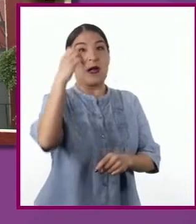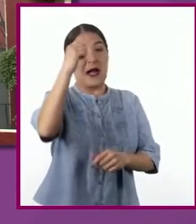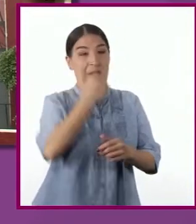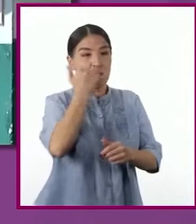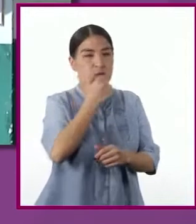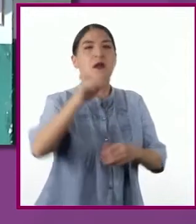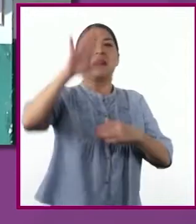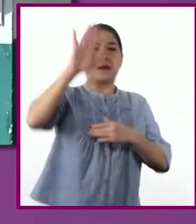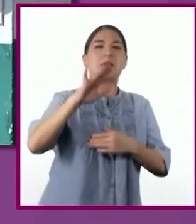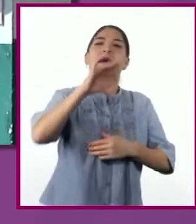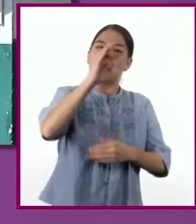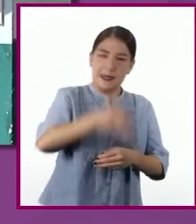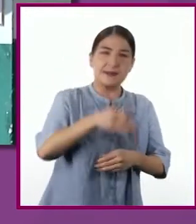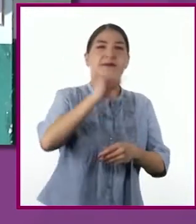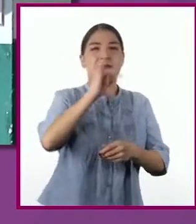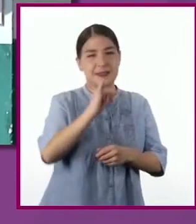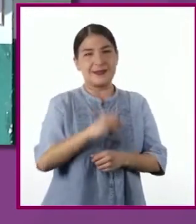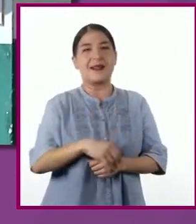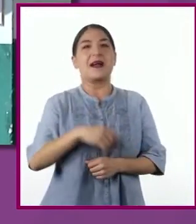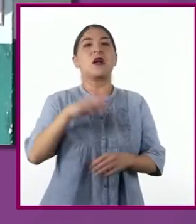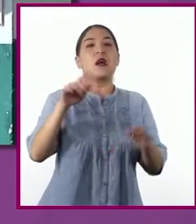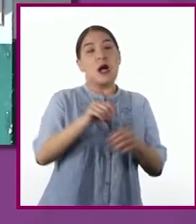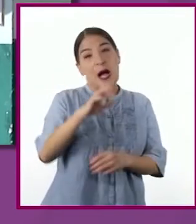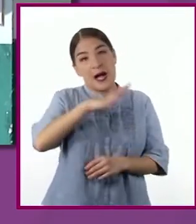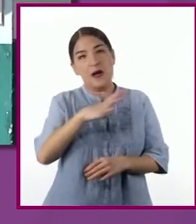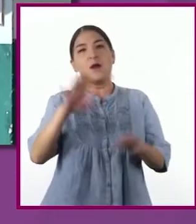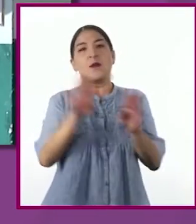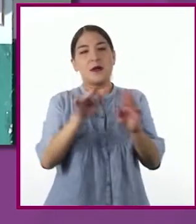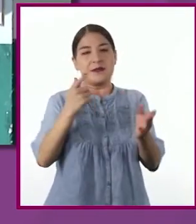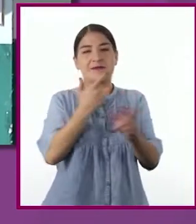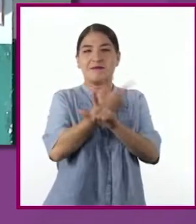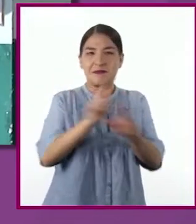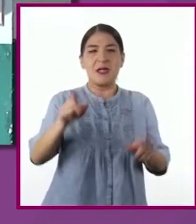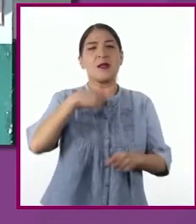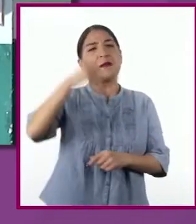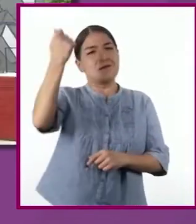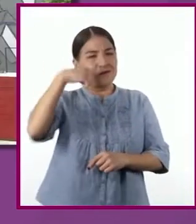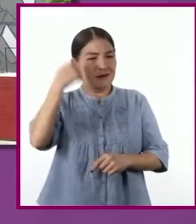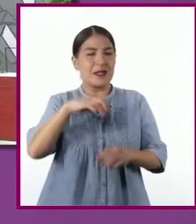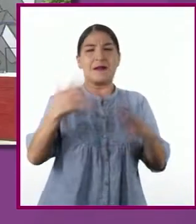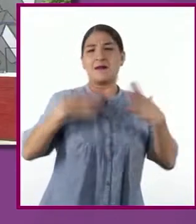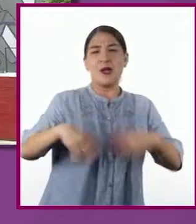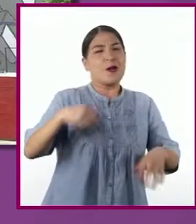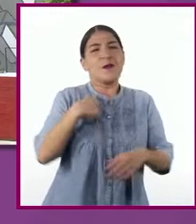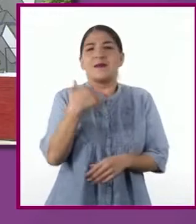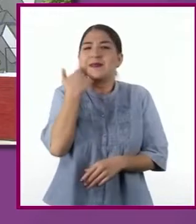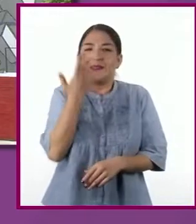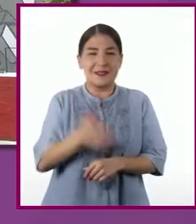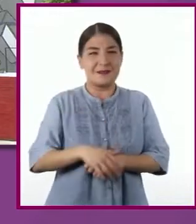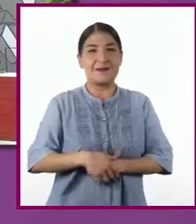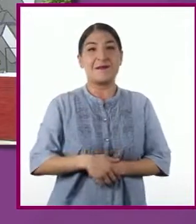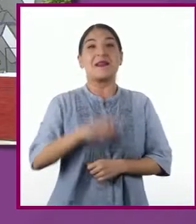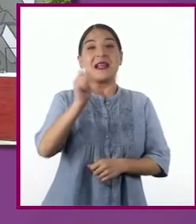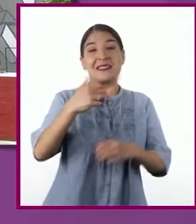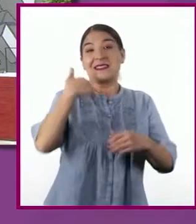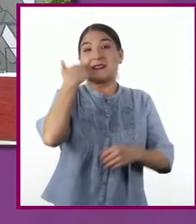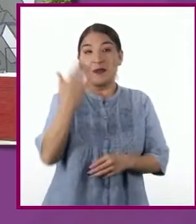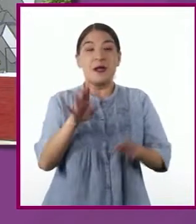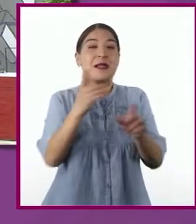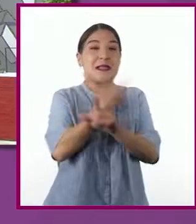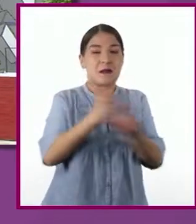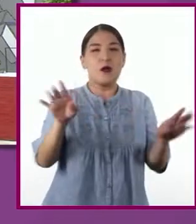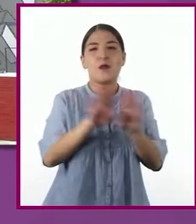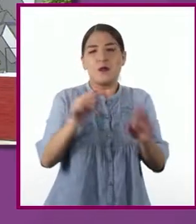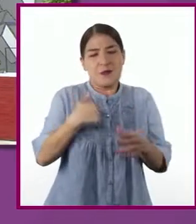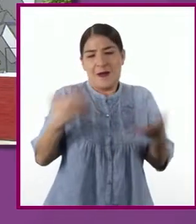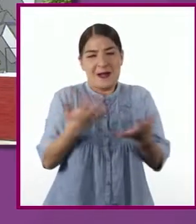fuera del salón. Tener la libertad de peinarnos y vestirnos como queramos. Para mí el derecho a la libertad en la escuela es poder hacer